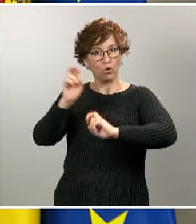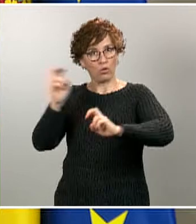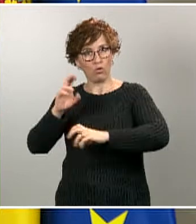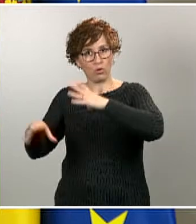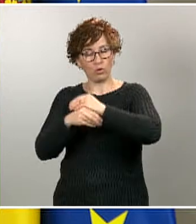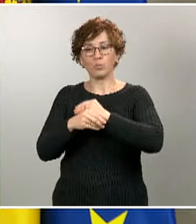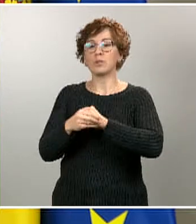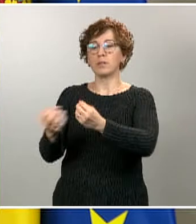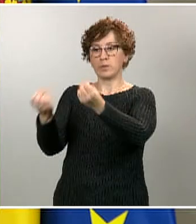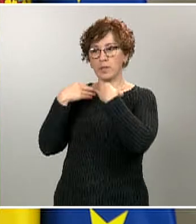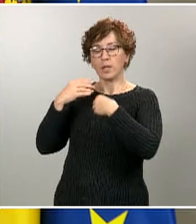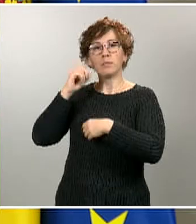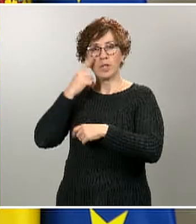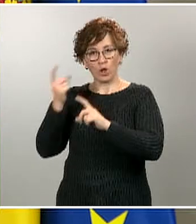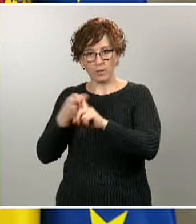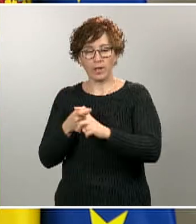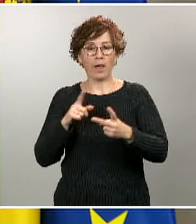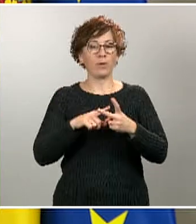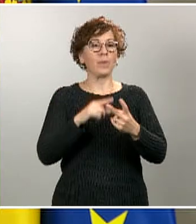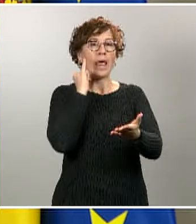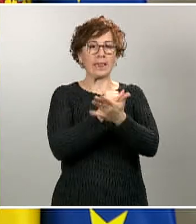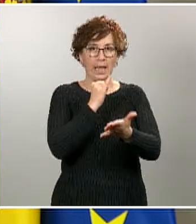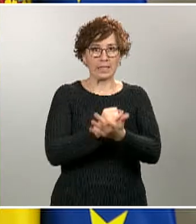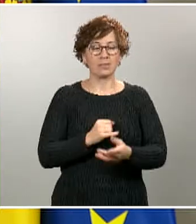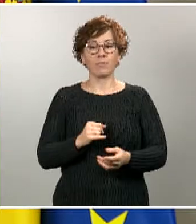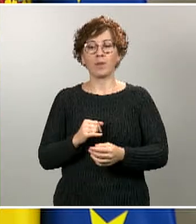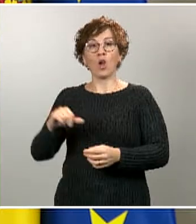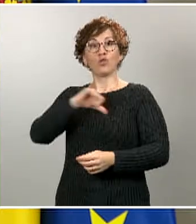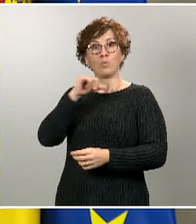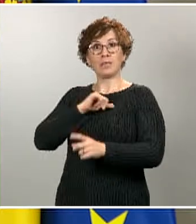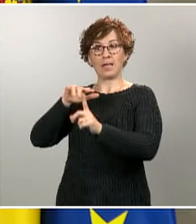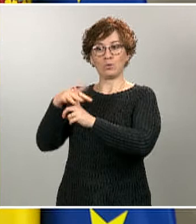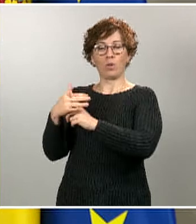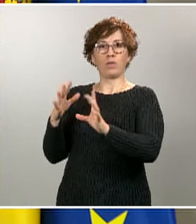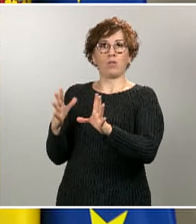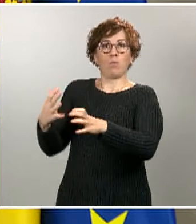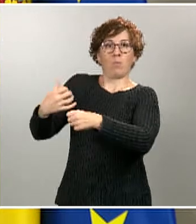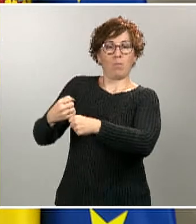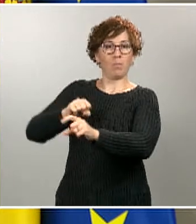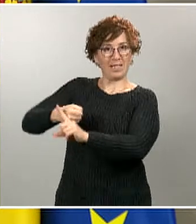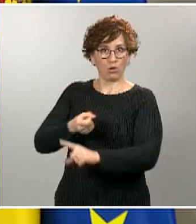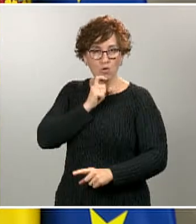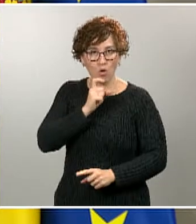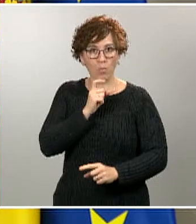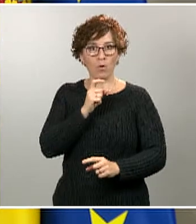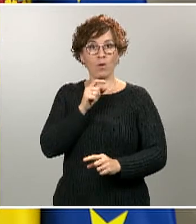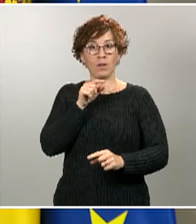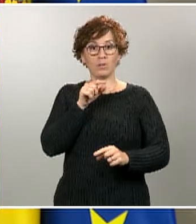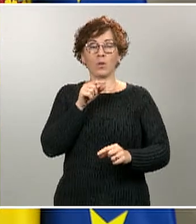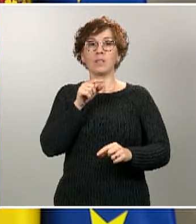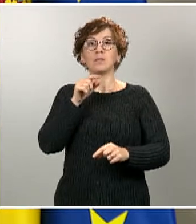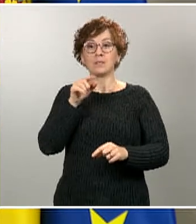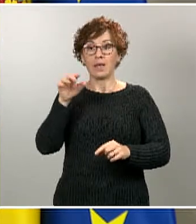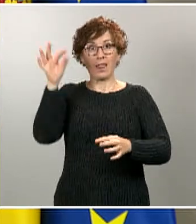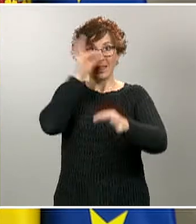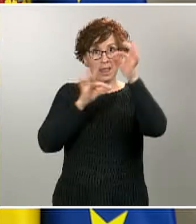en particular la presión que hay en el sistema hospitalario, muchos otros elementos que nos van a ir diciendo, adecuadamente interpretados por los expertos, si